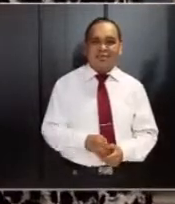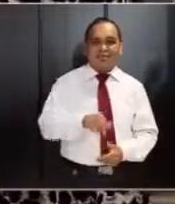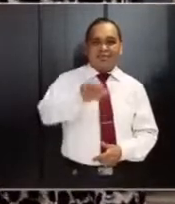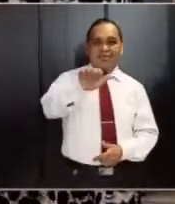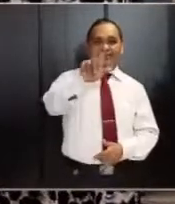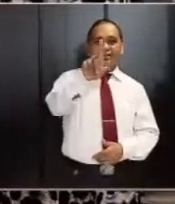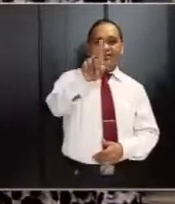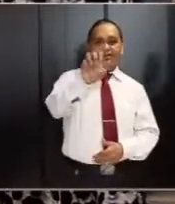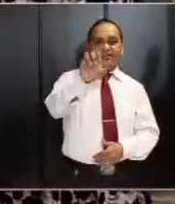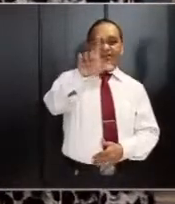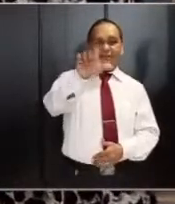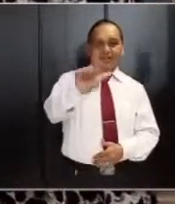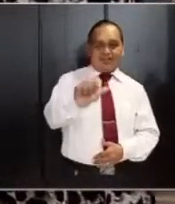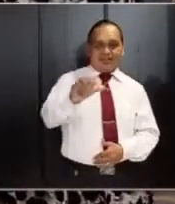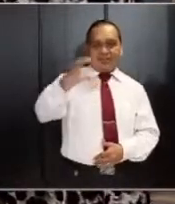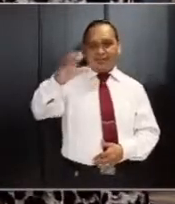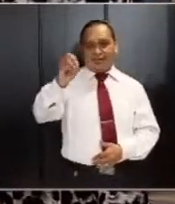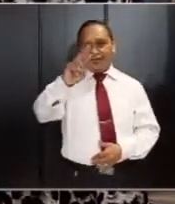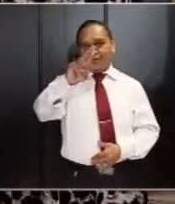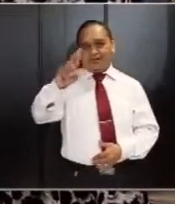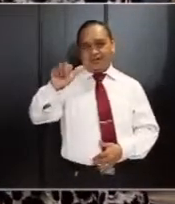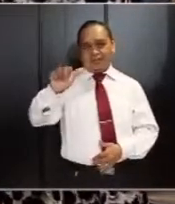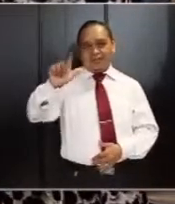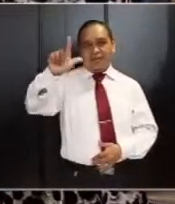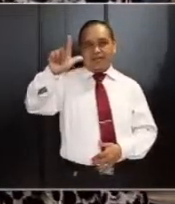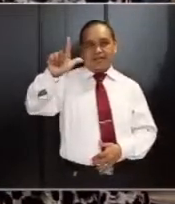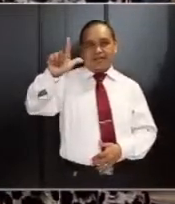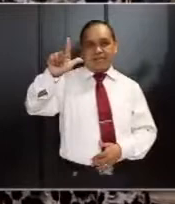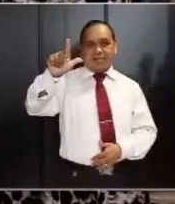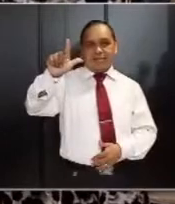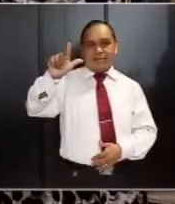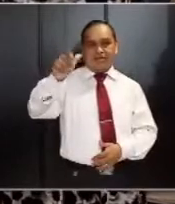Adela Corral, el boleto número